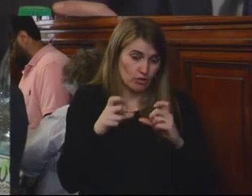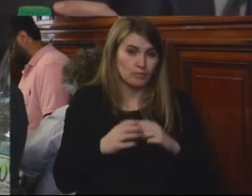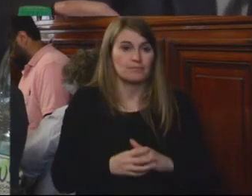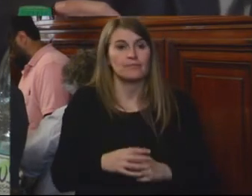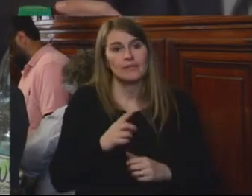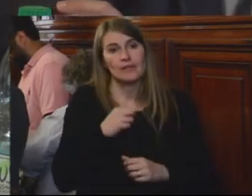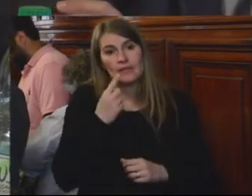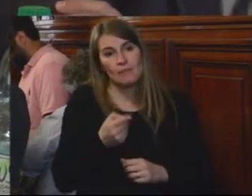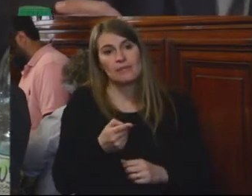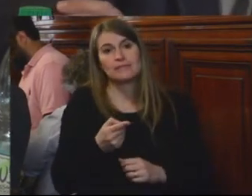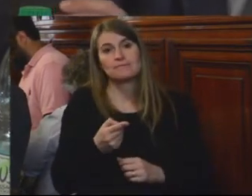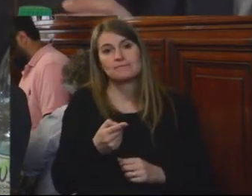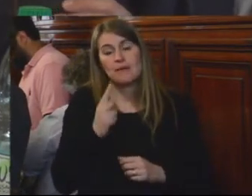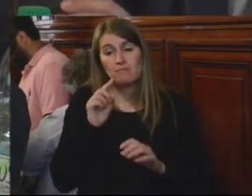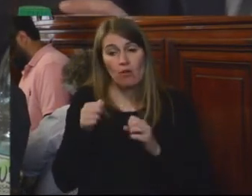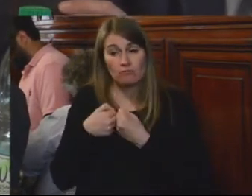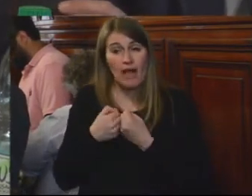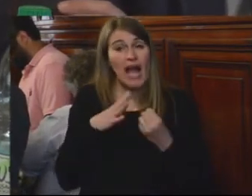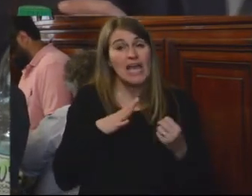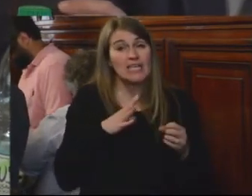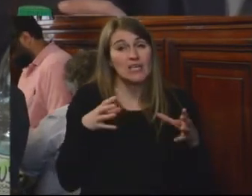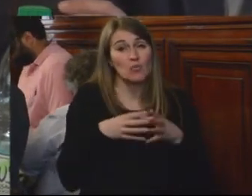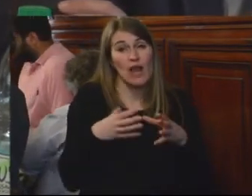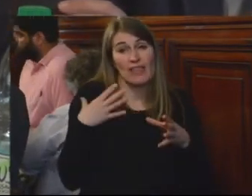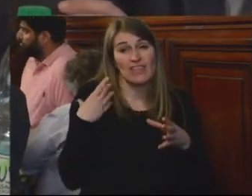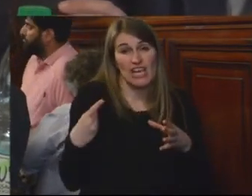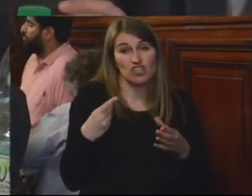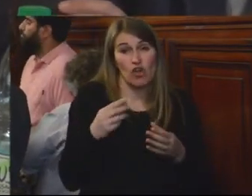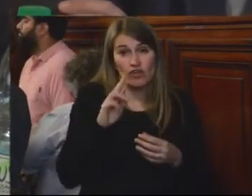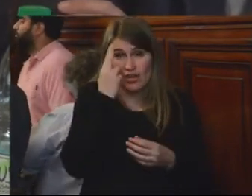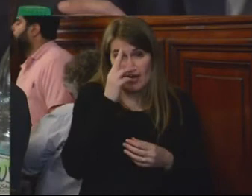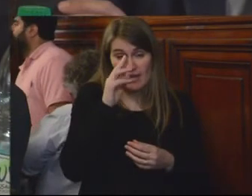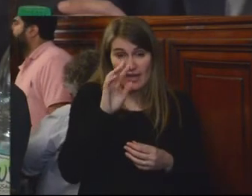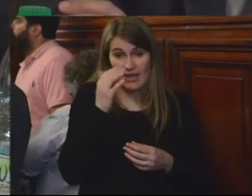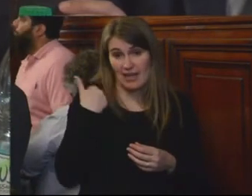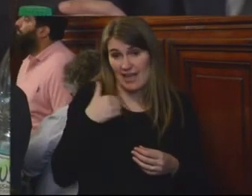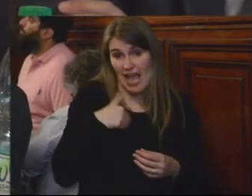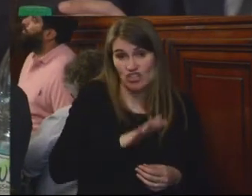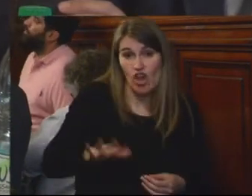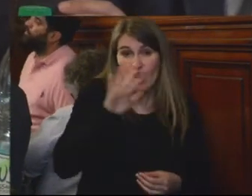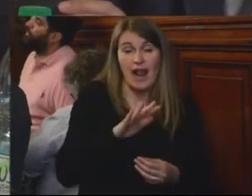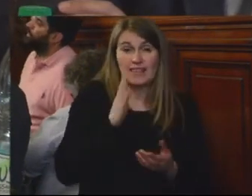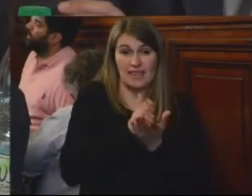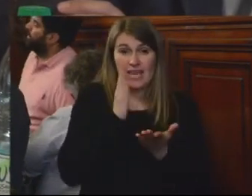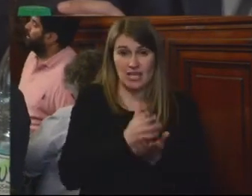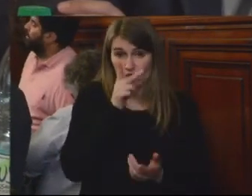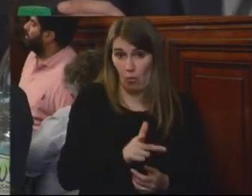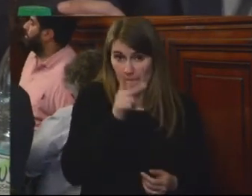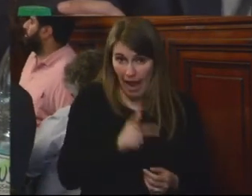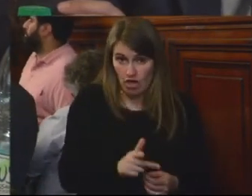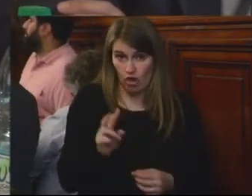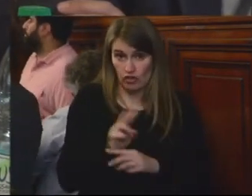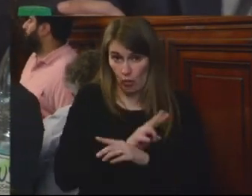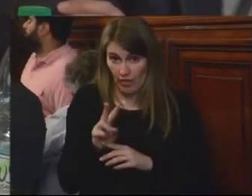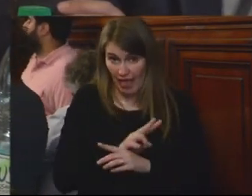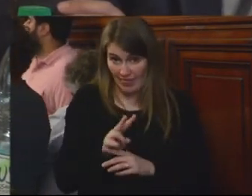desmantelamiento de la dirección nacional de derechos humanos del ministerio de seguridad tenía este área